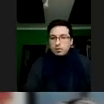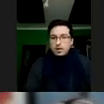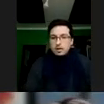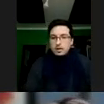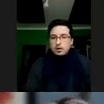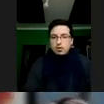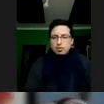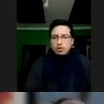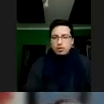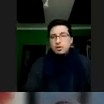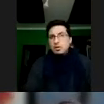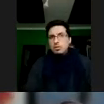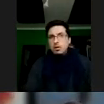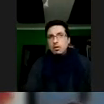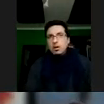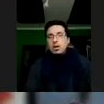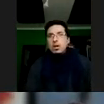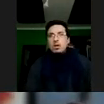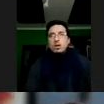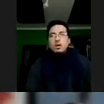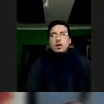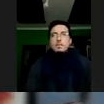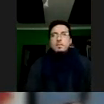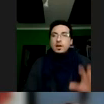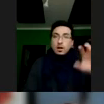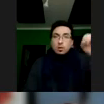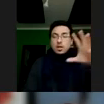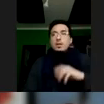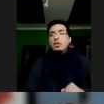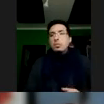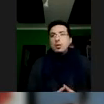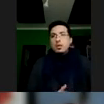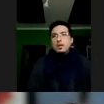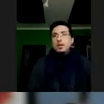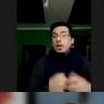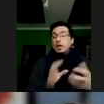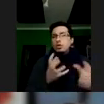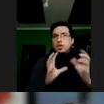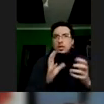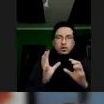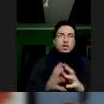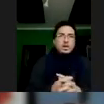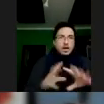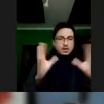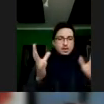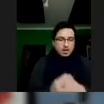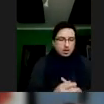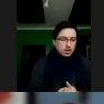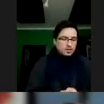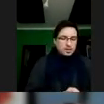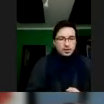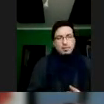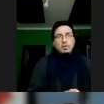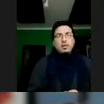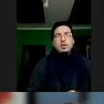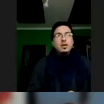trabajo, que fue la guía de trabajo número 4, si mal no recuerdo, que hablaba justamente de los planos de detalle, cuál era el contenido que tenía a grandes rasgos, de qué